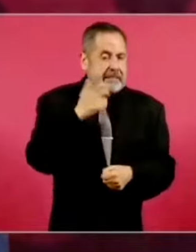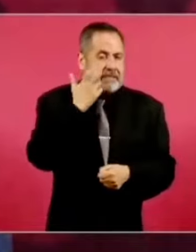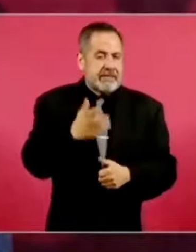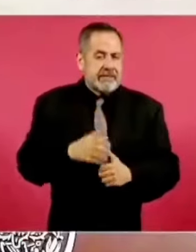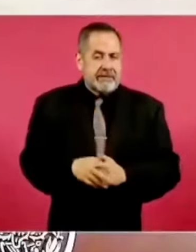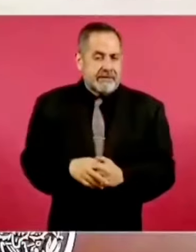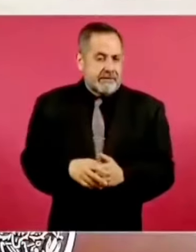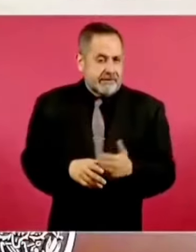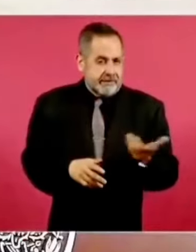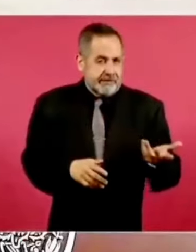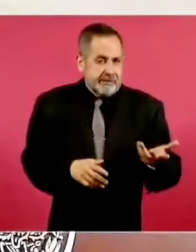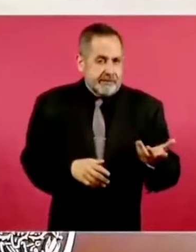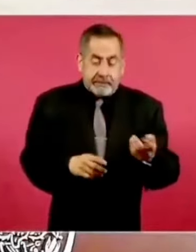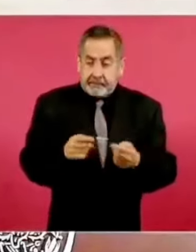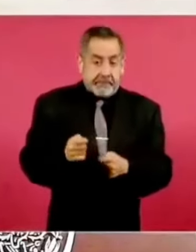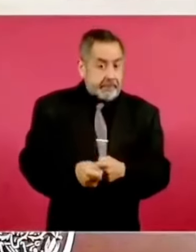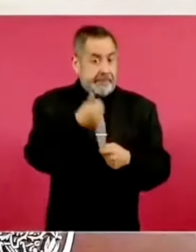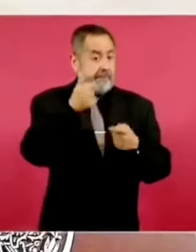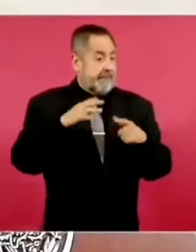porque son de las primeras